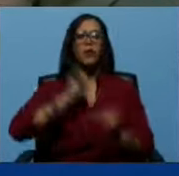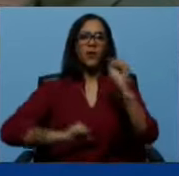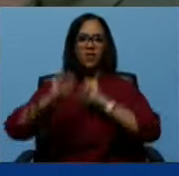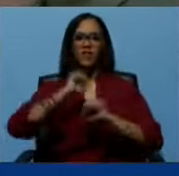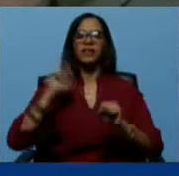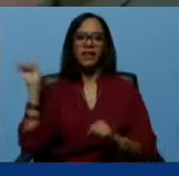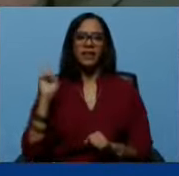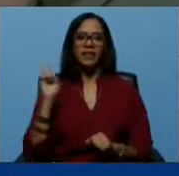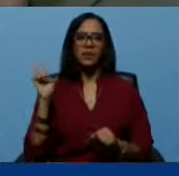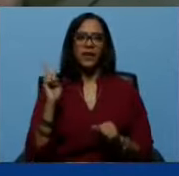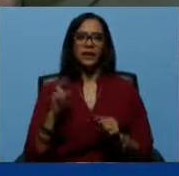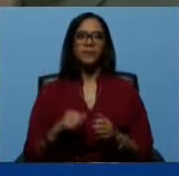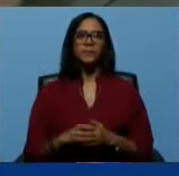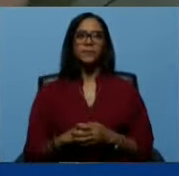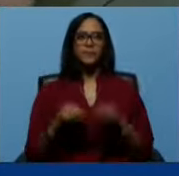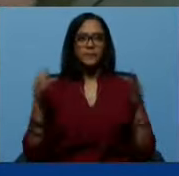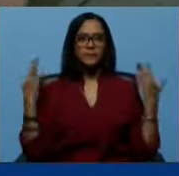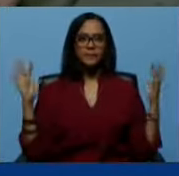Venezuela.